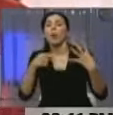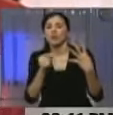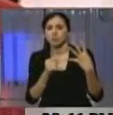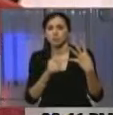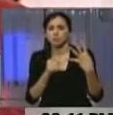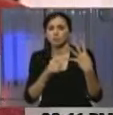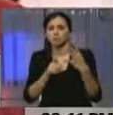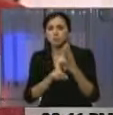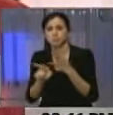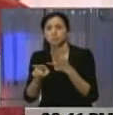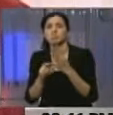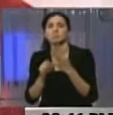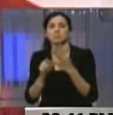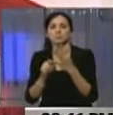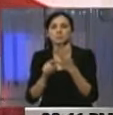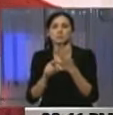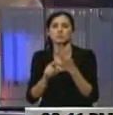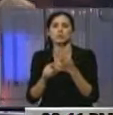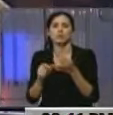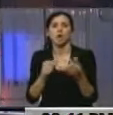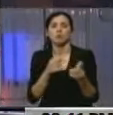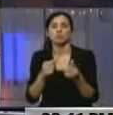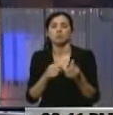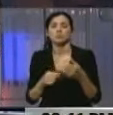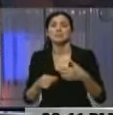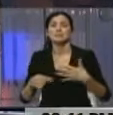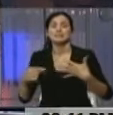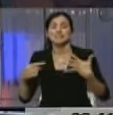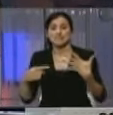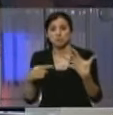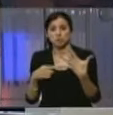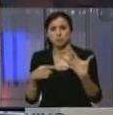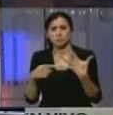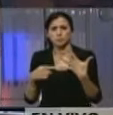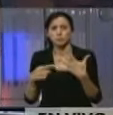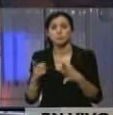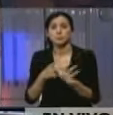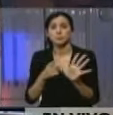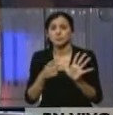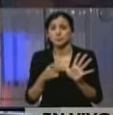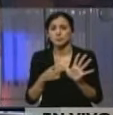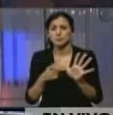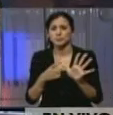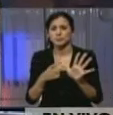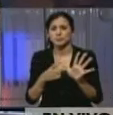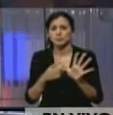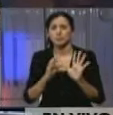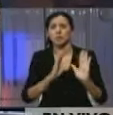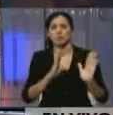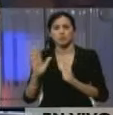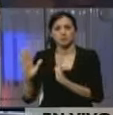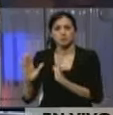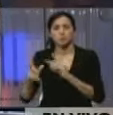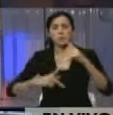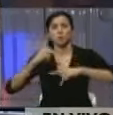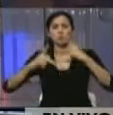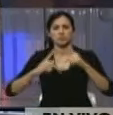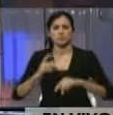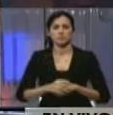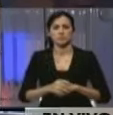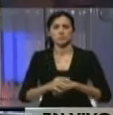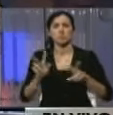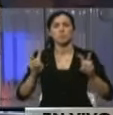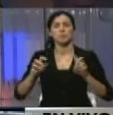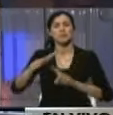sistema de costos, rendimientos y precios. Quinto vértice, consolidación organizativa productiva de la nueva